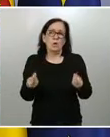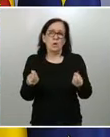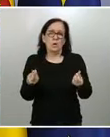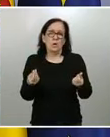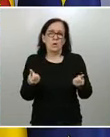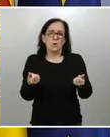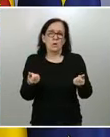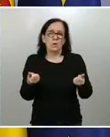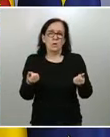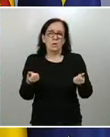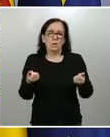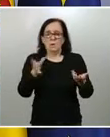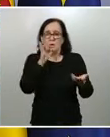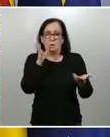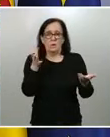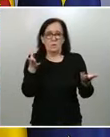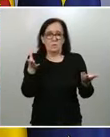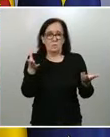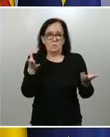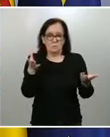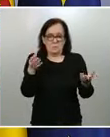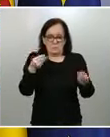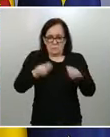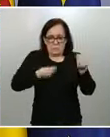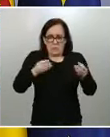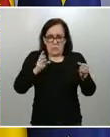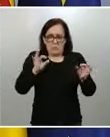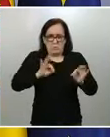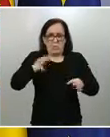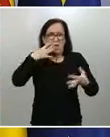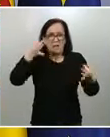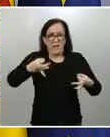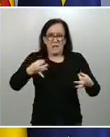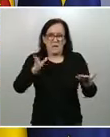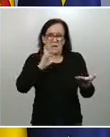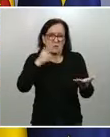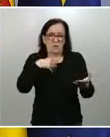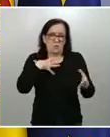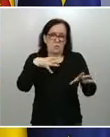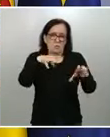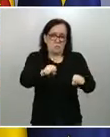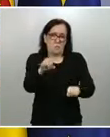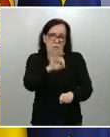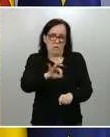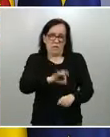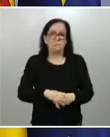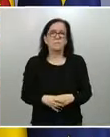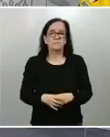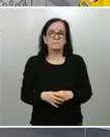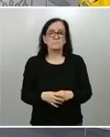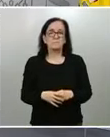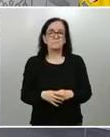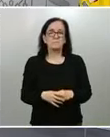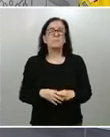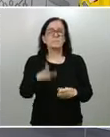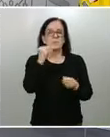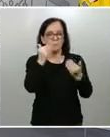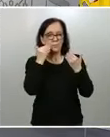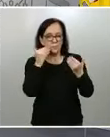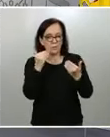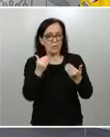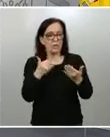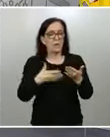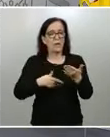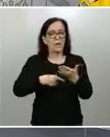en ninguna aplicación y por lo tanto no ha habido que intervenir pues muchas gracias a los periodistas y medios que han